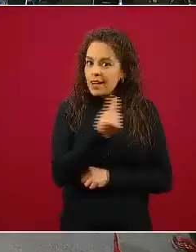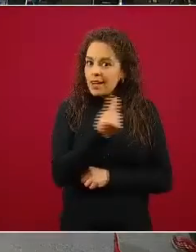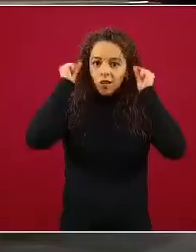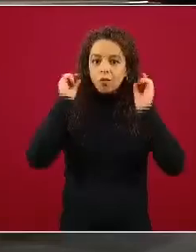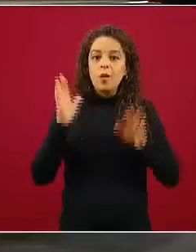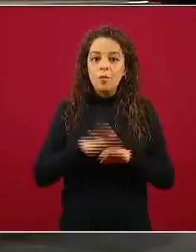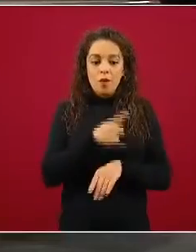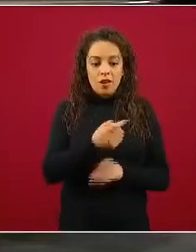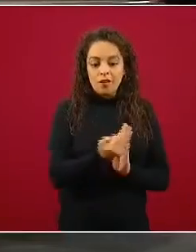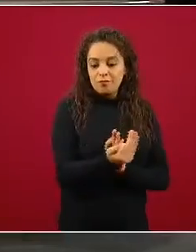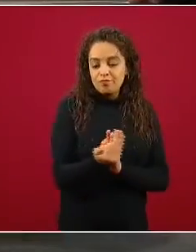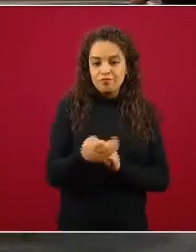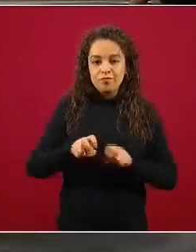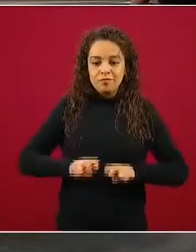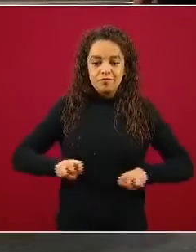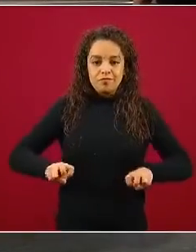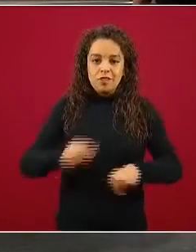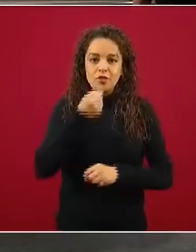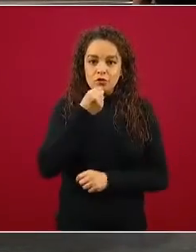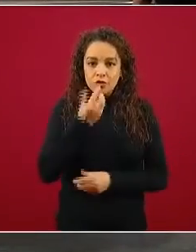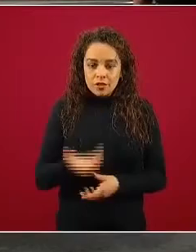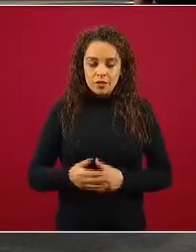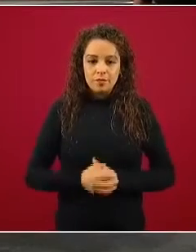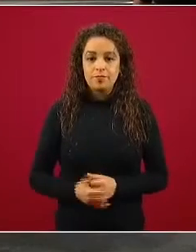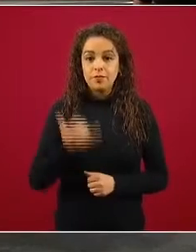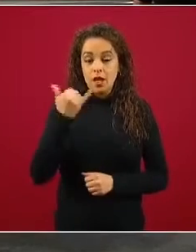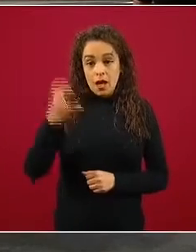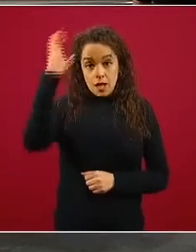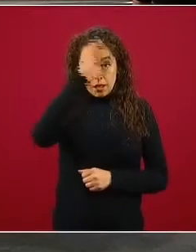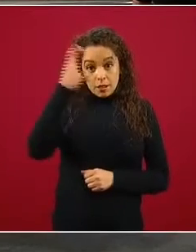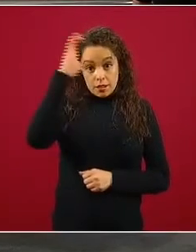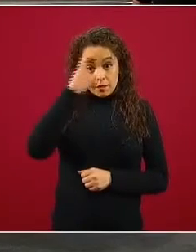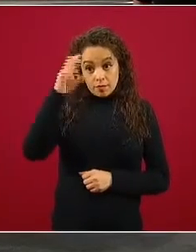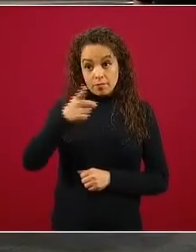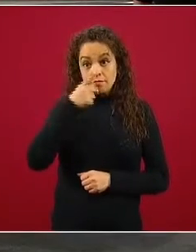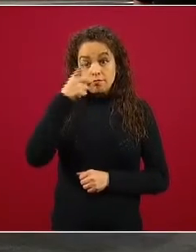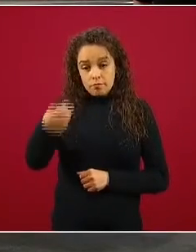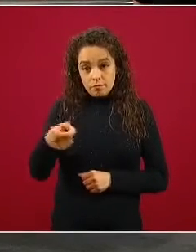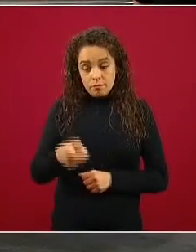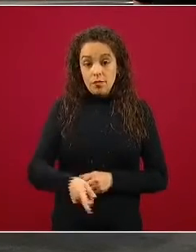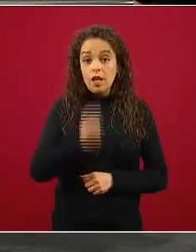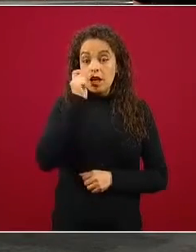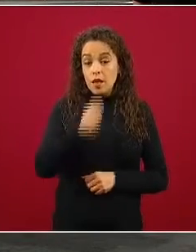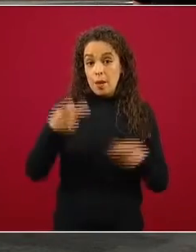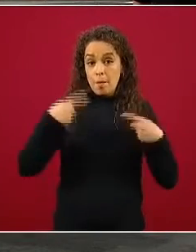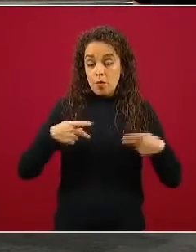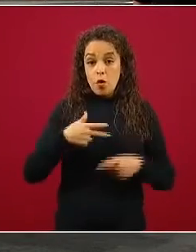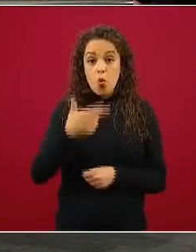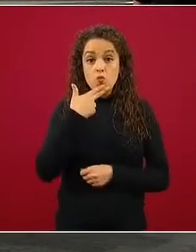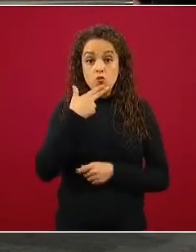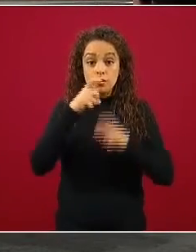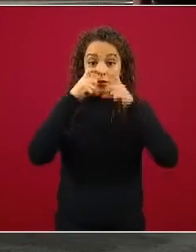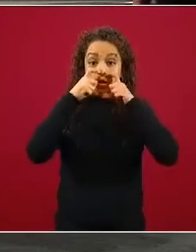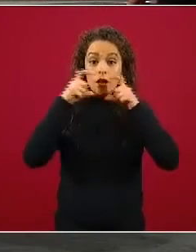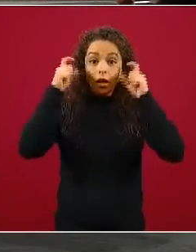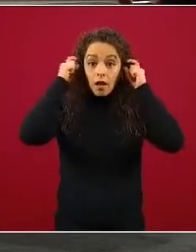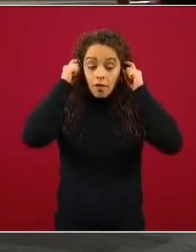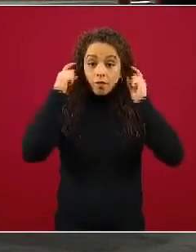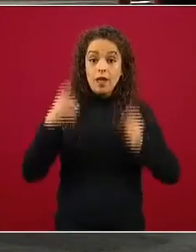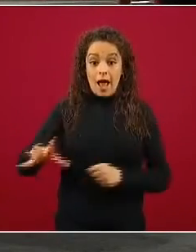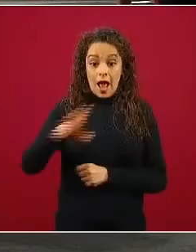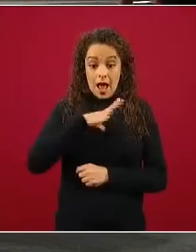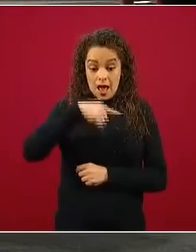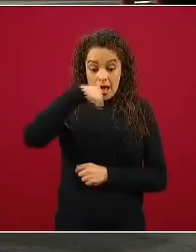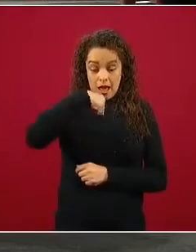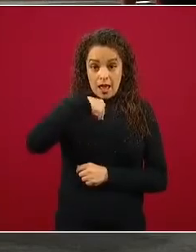que existe evidencia científica de que el cubrebocas es una barrera para quien tiene el virus y no queremos que lo propague,